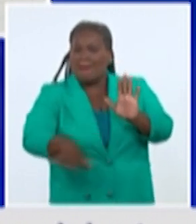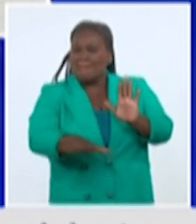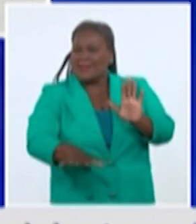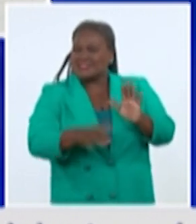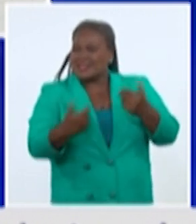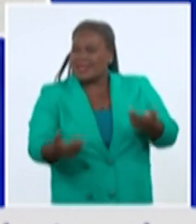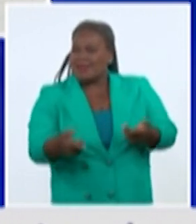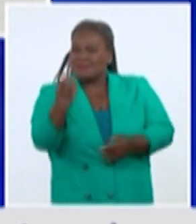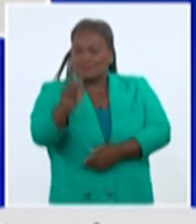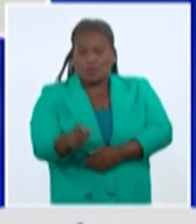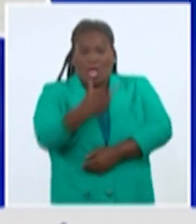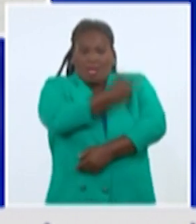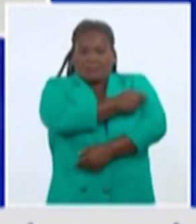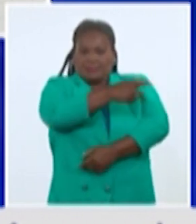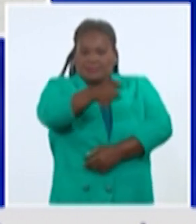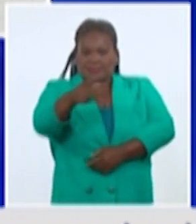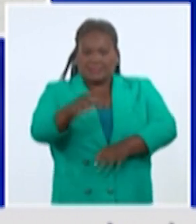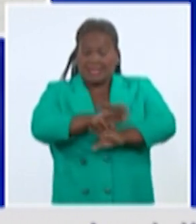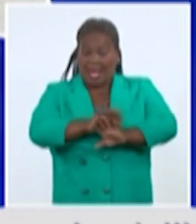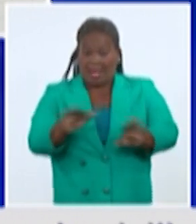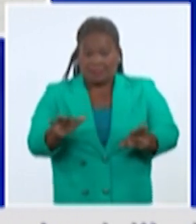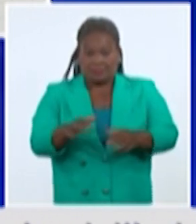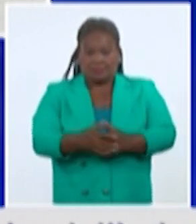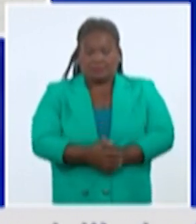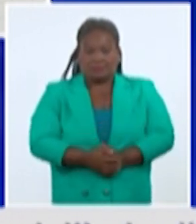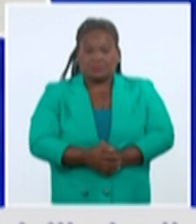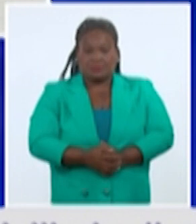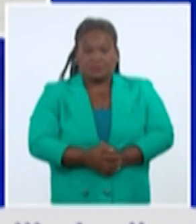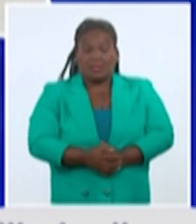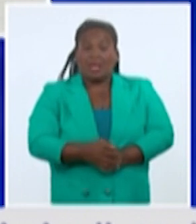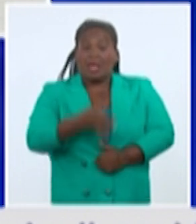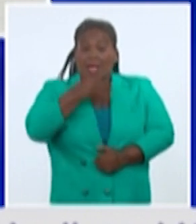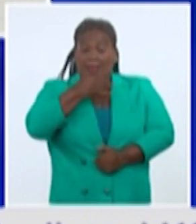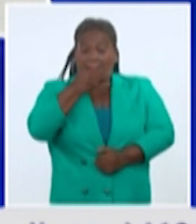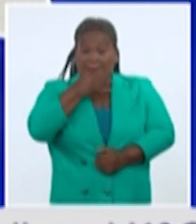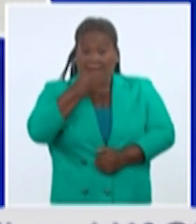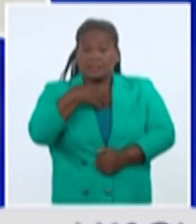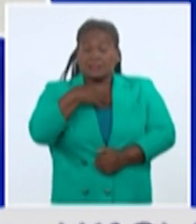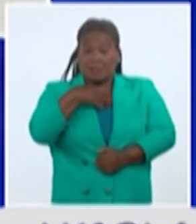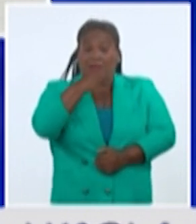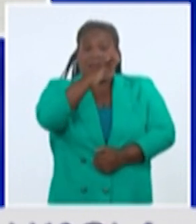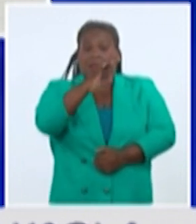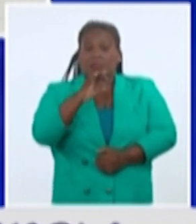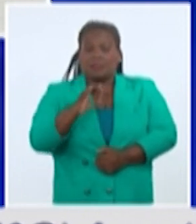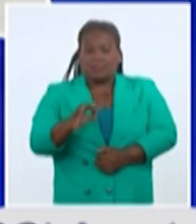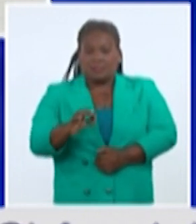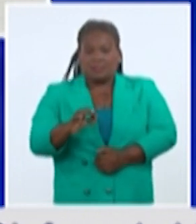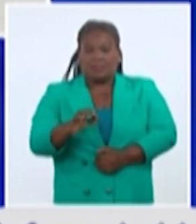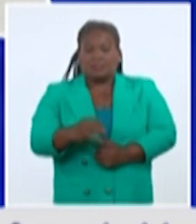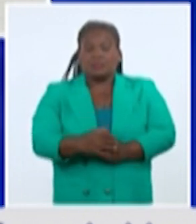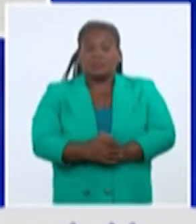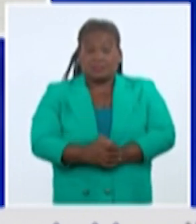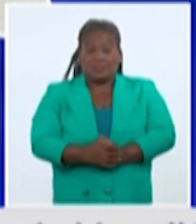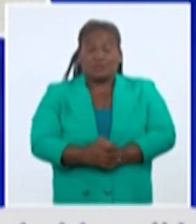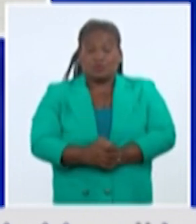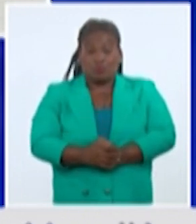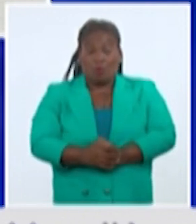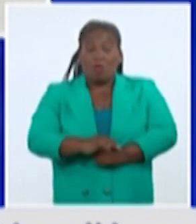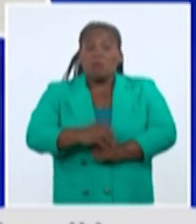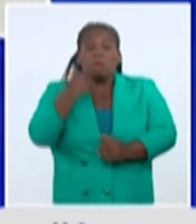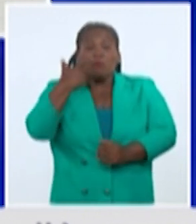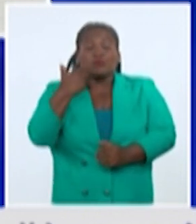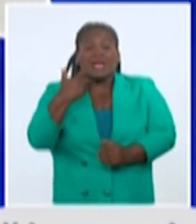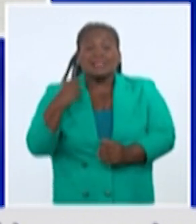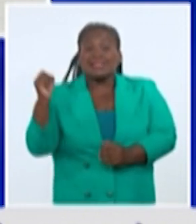población vacunable. Insistir, a pesar de que tenemos un alto porciento en primeras dosis, que lo importante es completar el